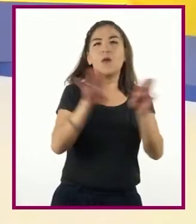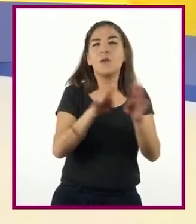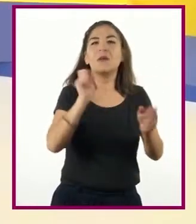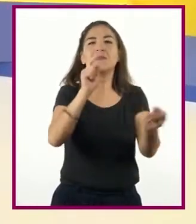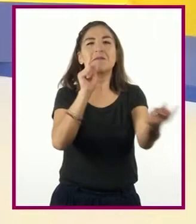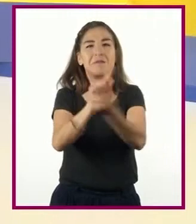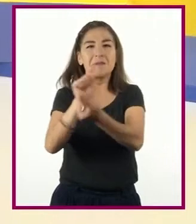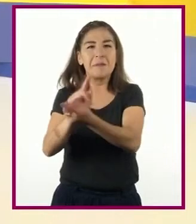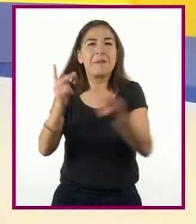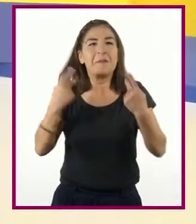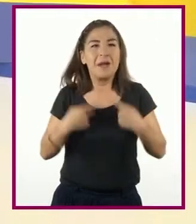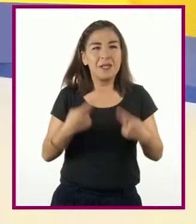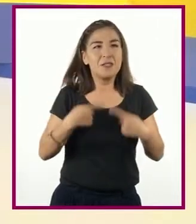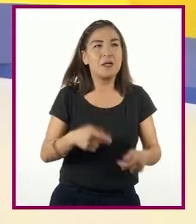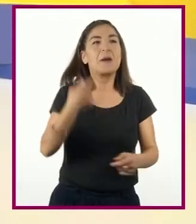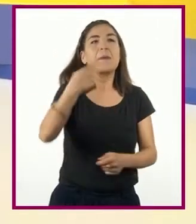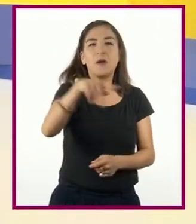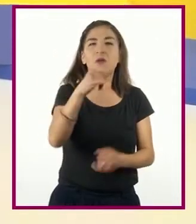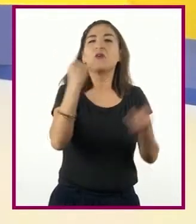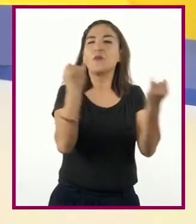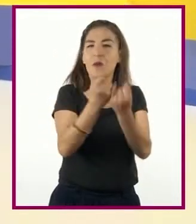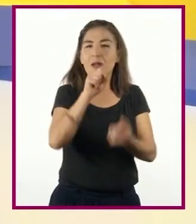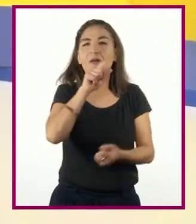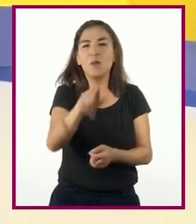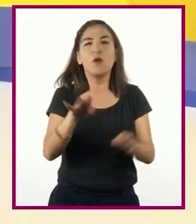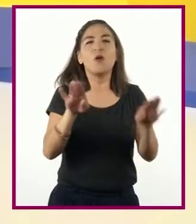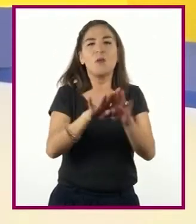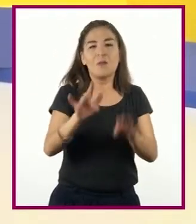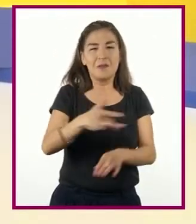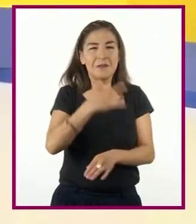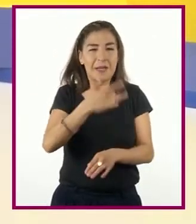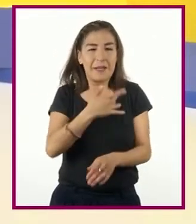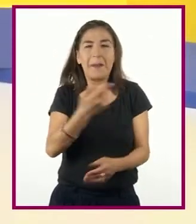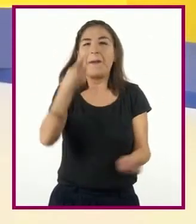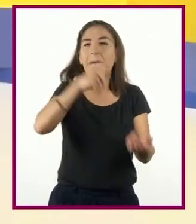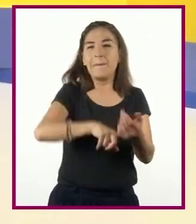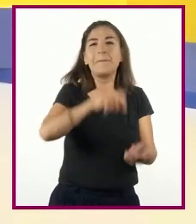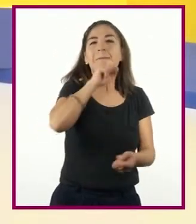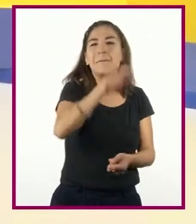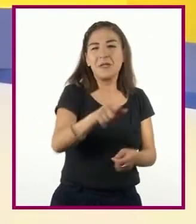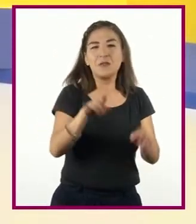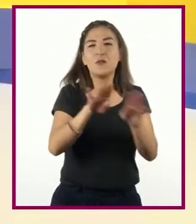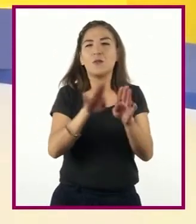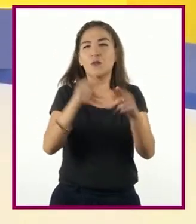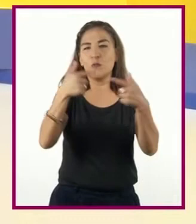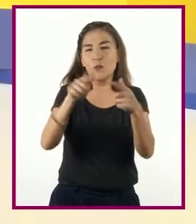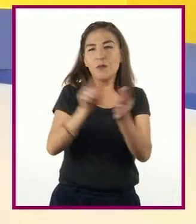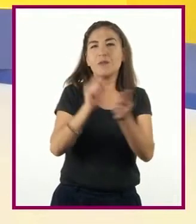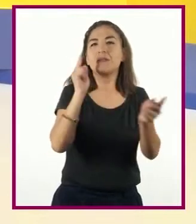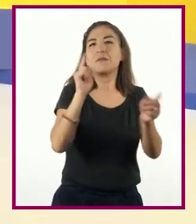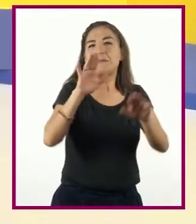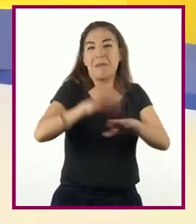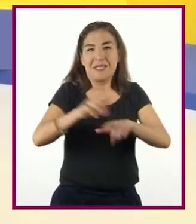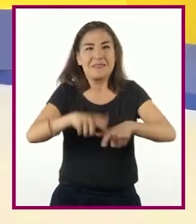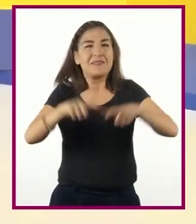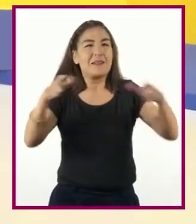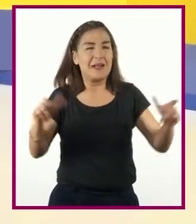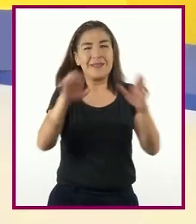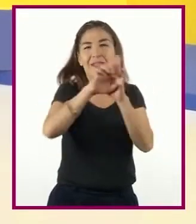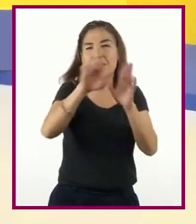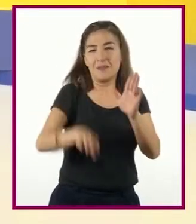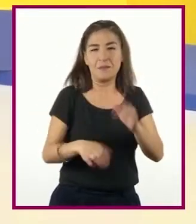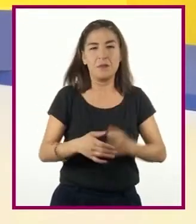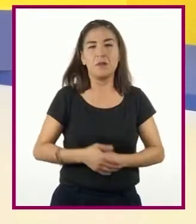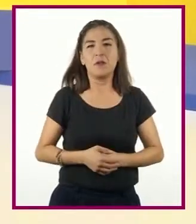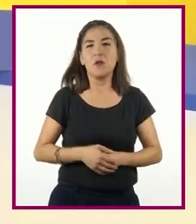rodean, pero también por los vínculos que creamos al ser parte de comunidades o grupos más amplios. Por ejemplo,